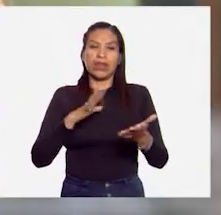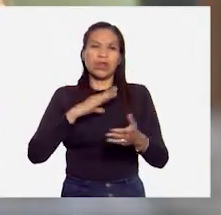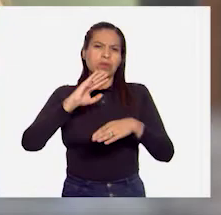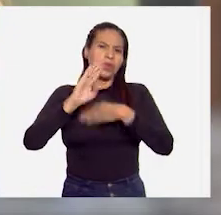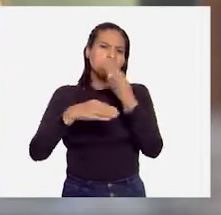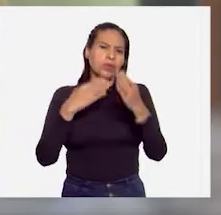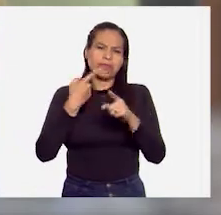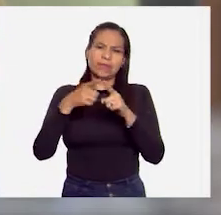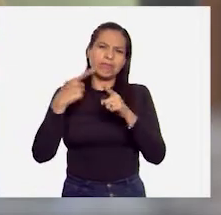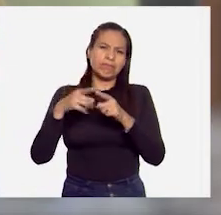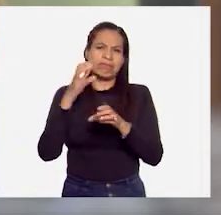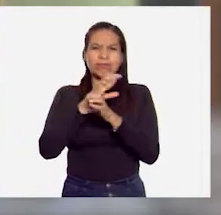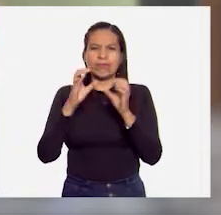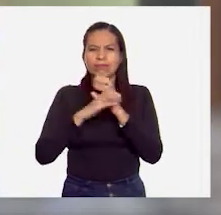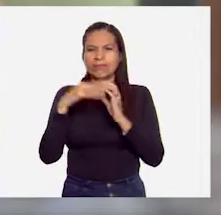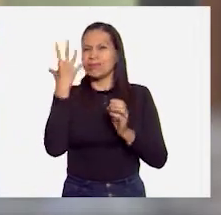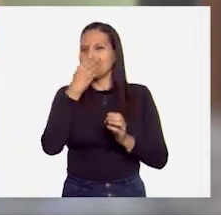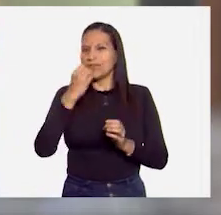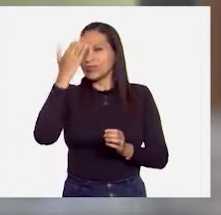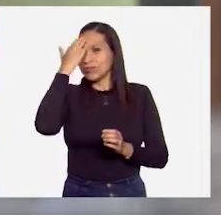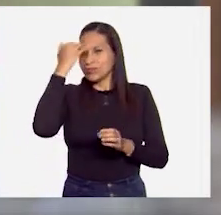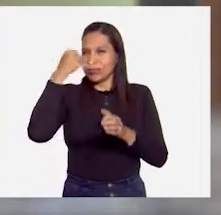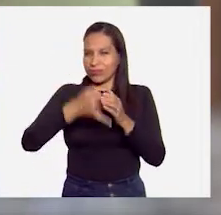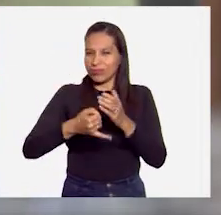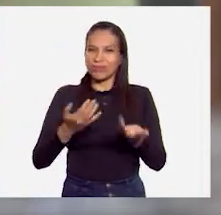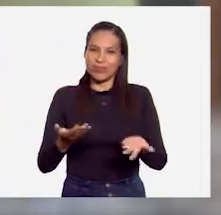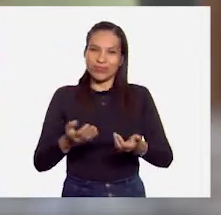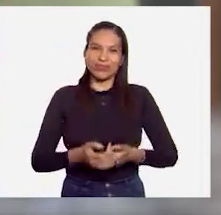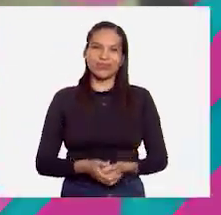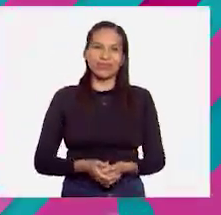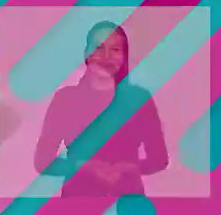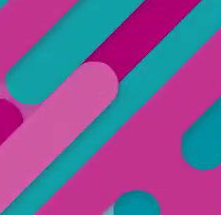afuera, el mundo está lleno de conocimiento por descubrir.